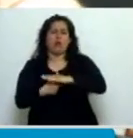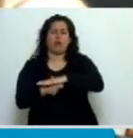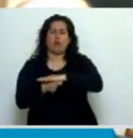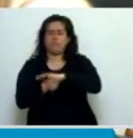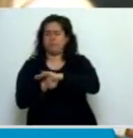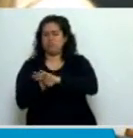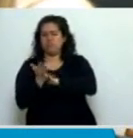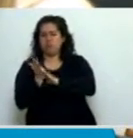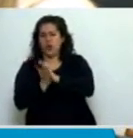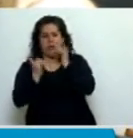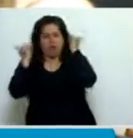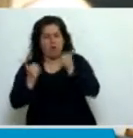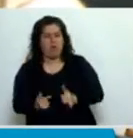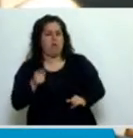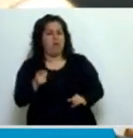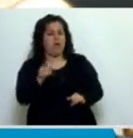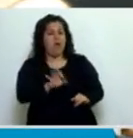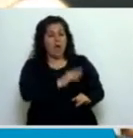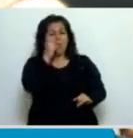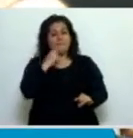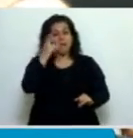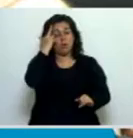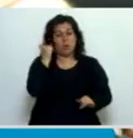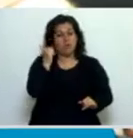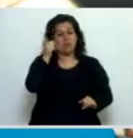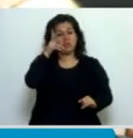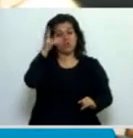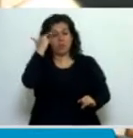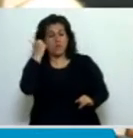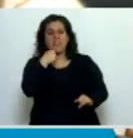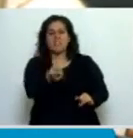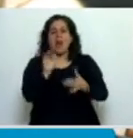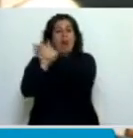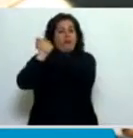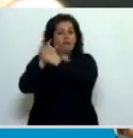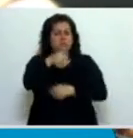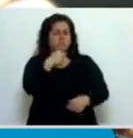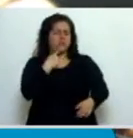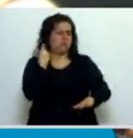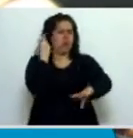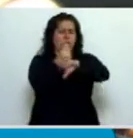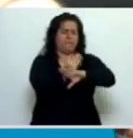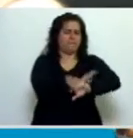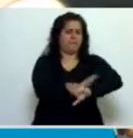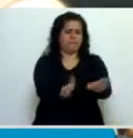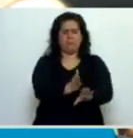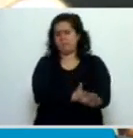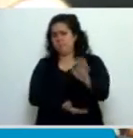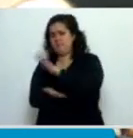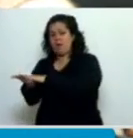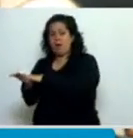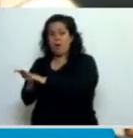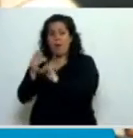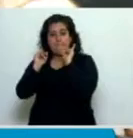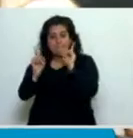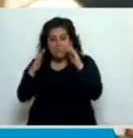Argentina. En el año 1989, Raúl Alfonsín se retiró del gobierno siendo presidente de la Nación y viviendo en